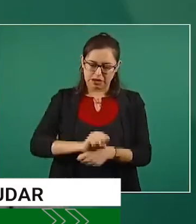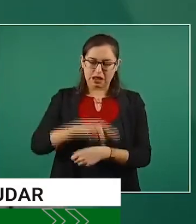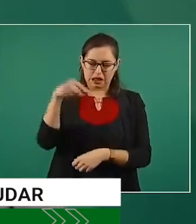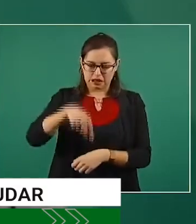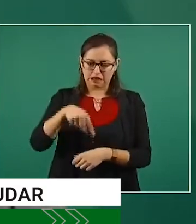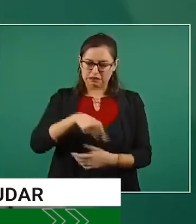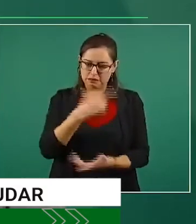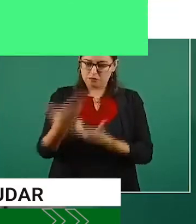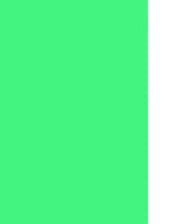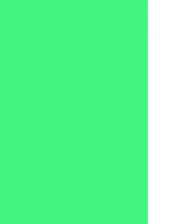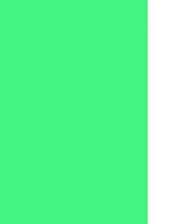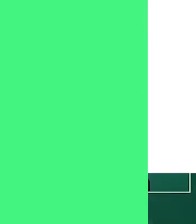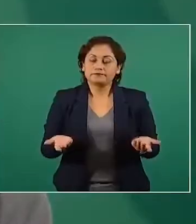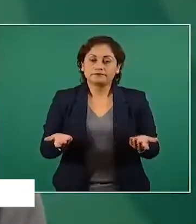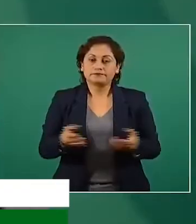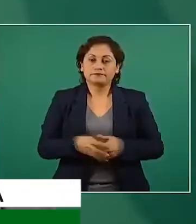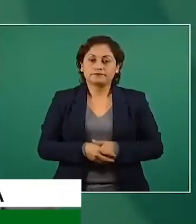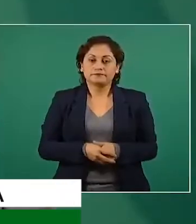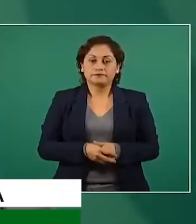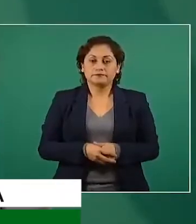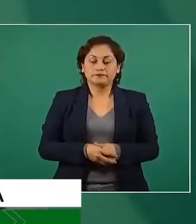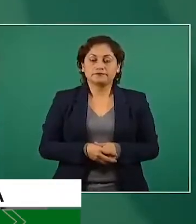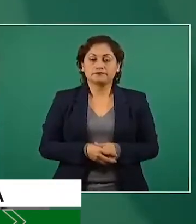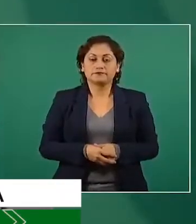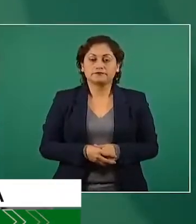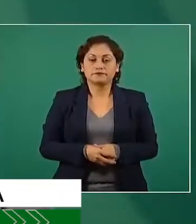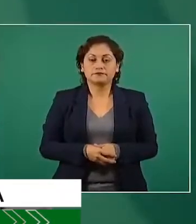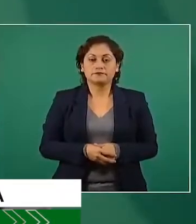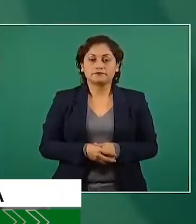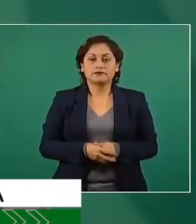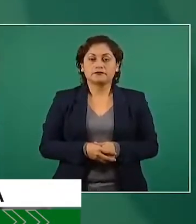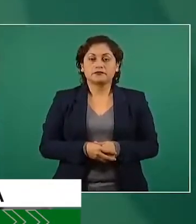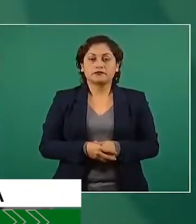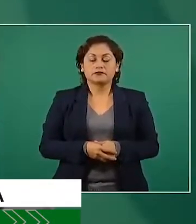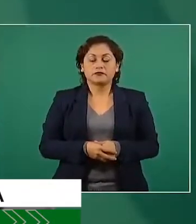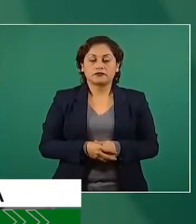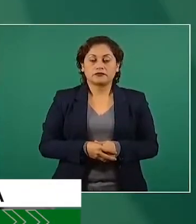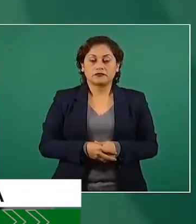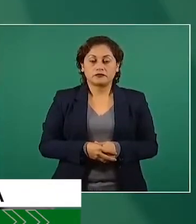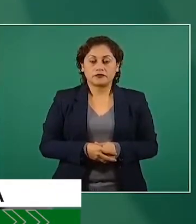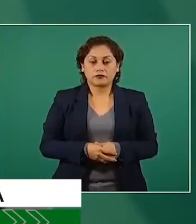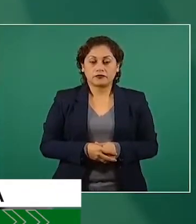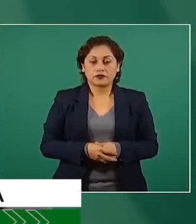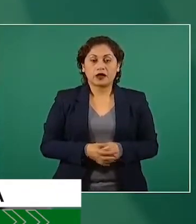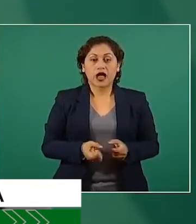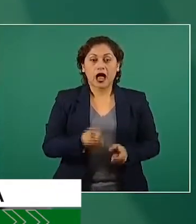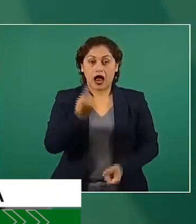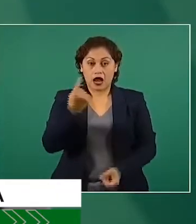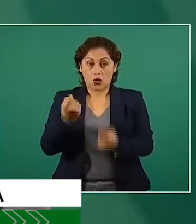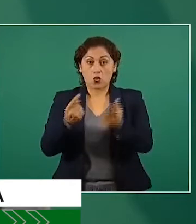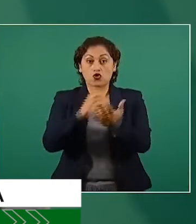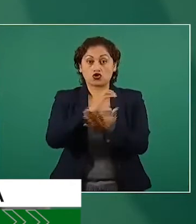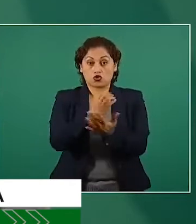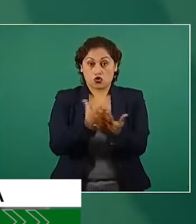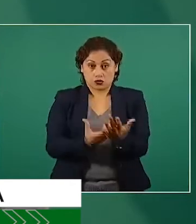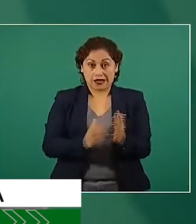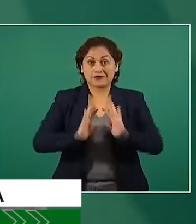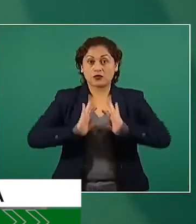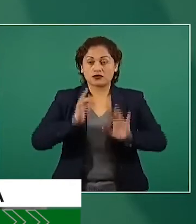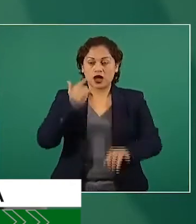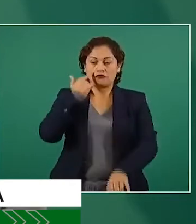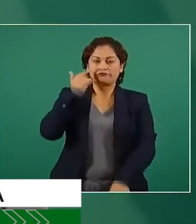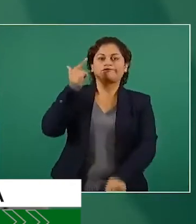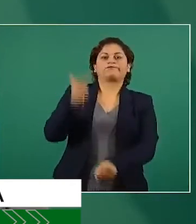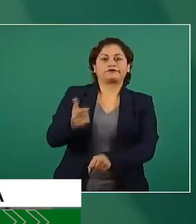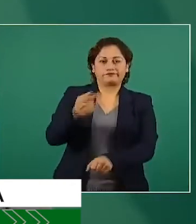una propuesta. El jefe del Ejecutivo dio a conocer que la Comisión Federal de Electricidad perdió el litigio para ampliar la